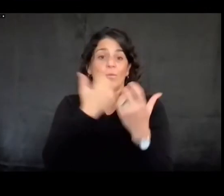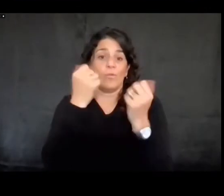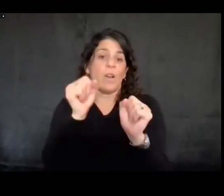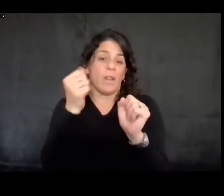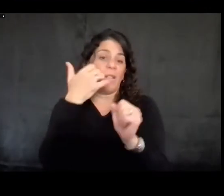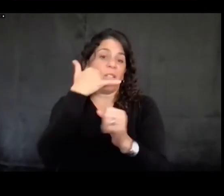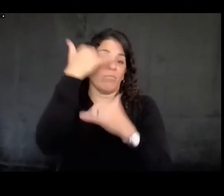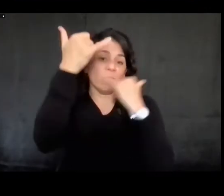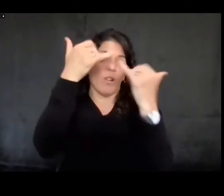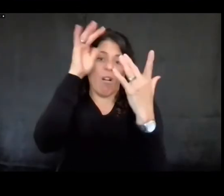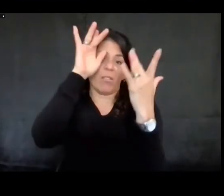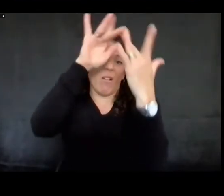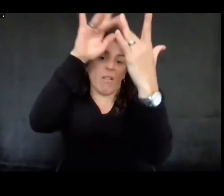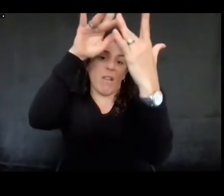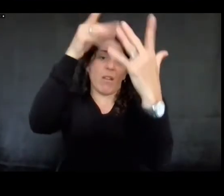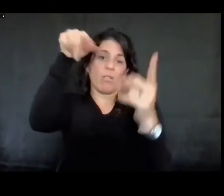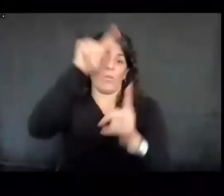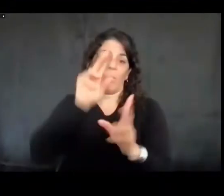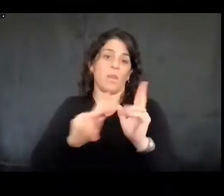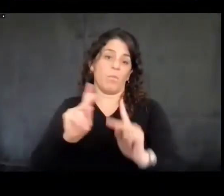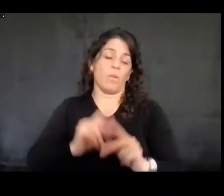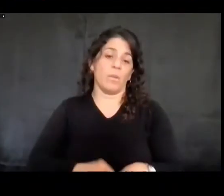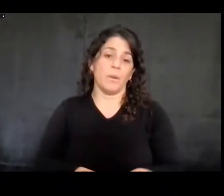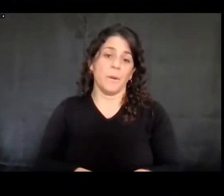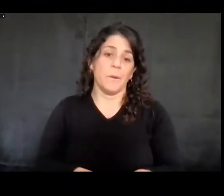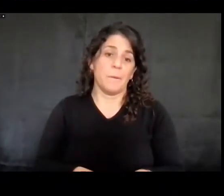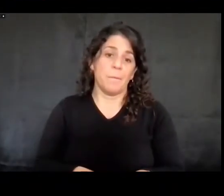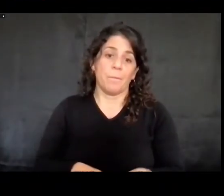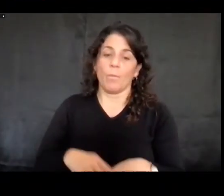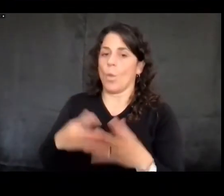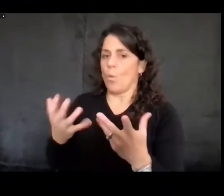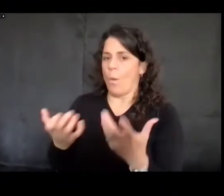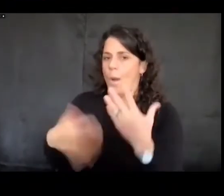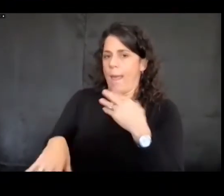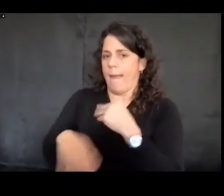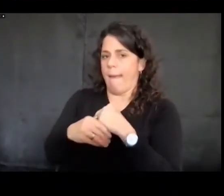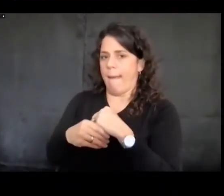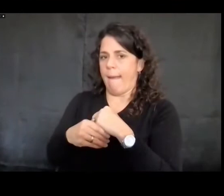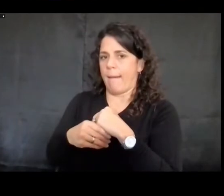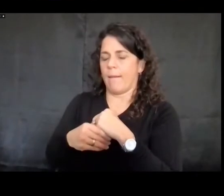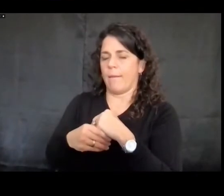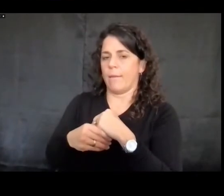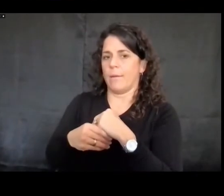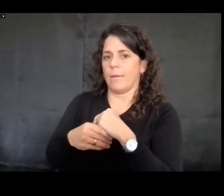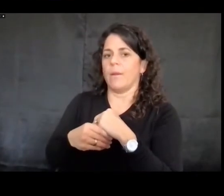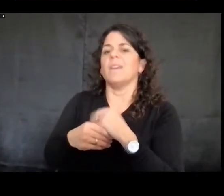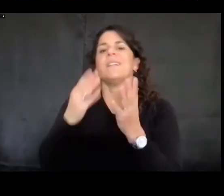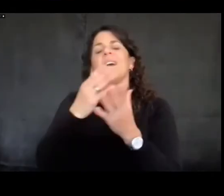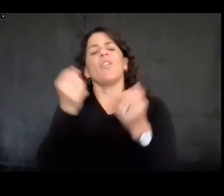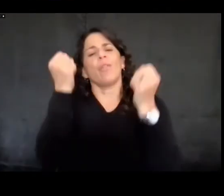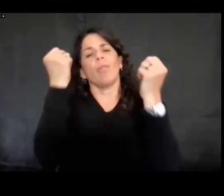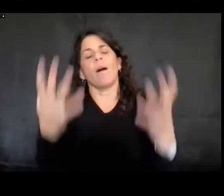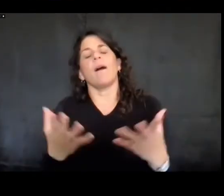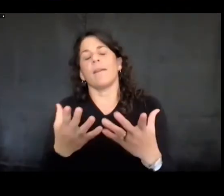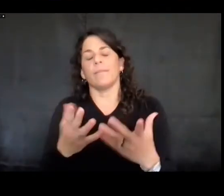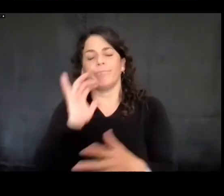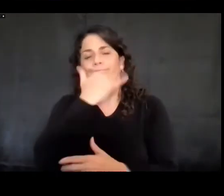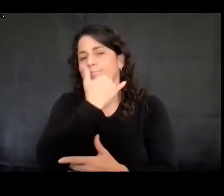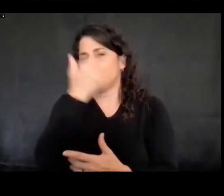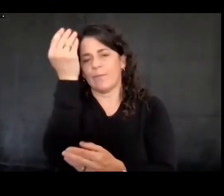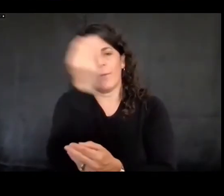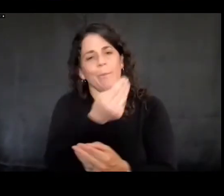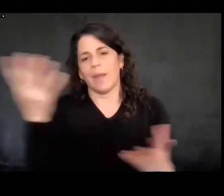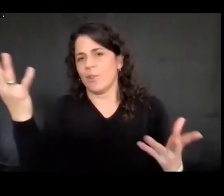están hechos al condado norte y quiero agregar que hay mala información